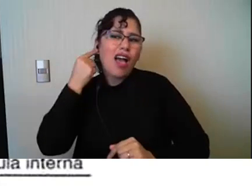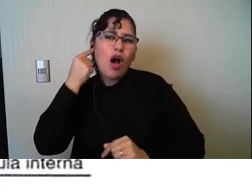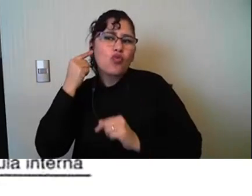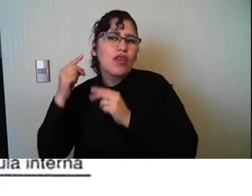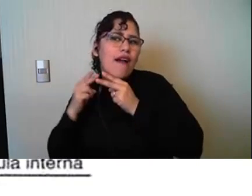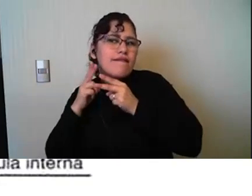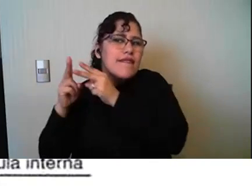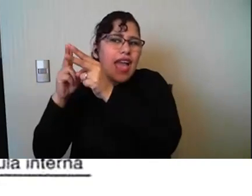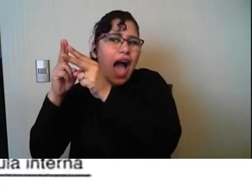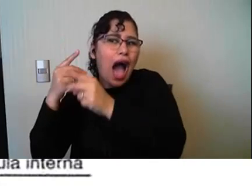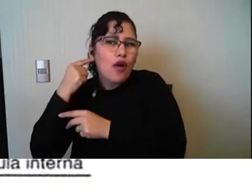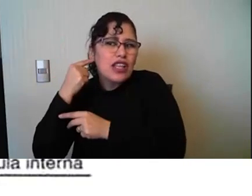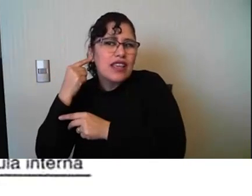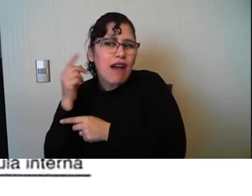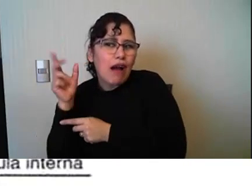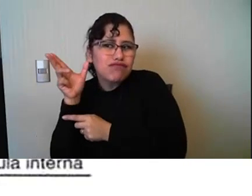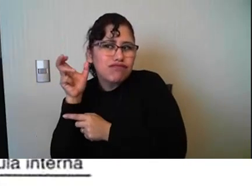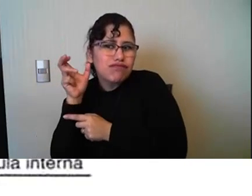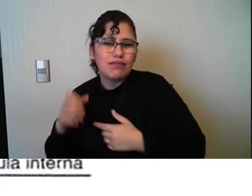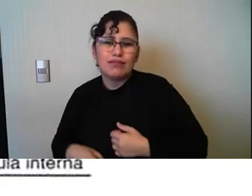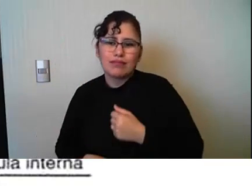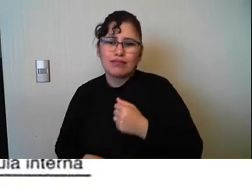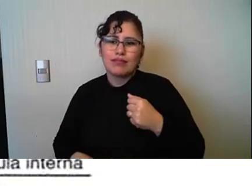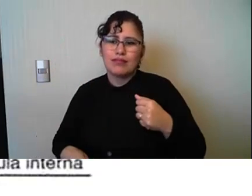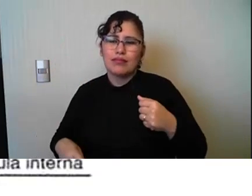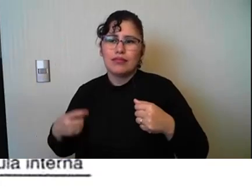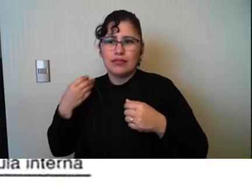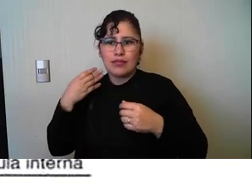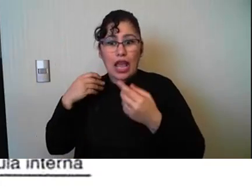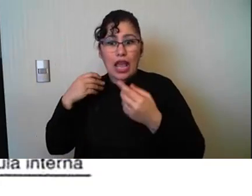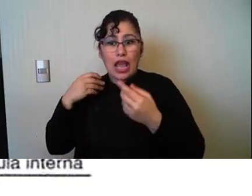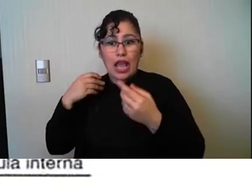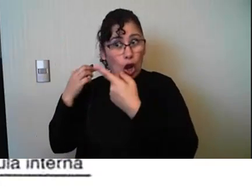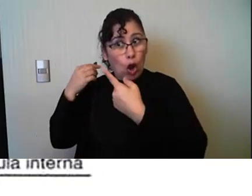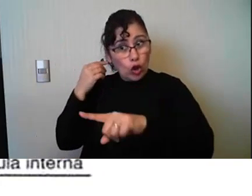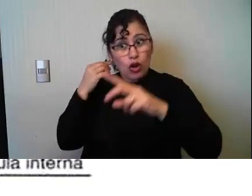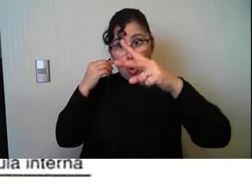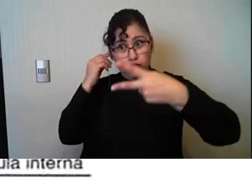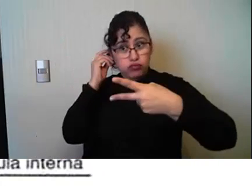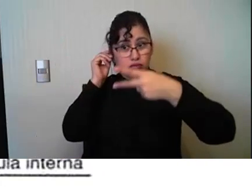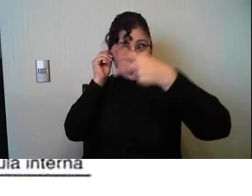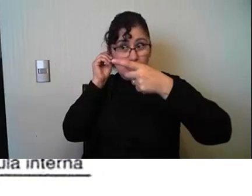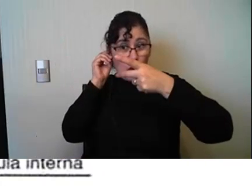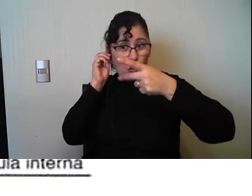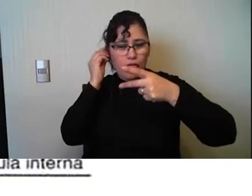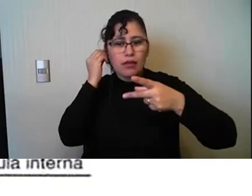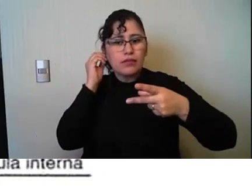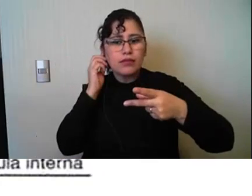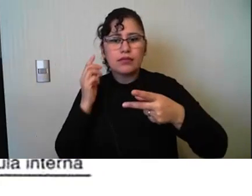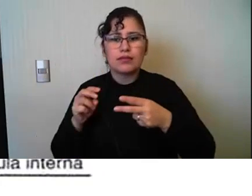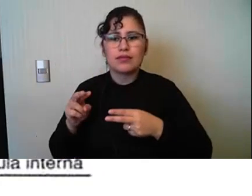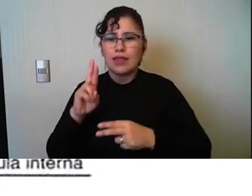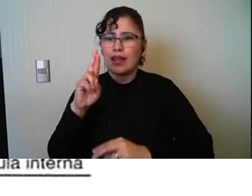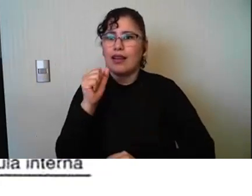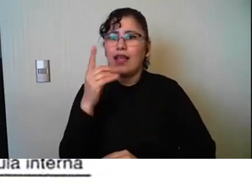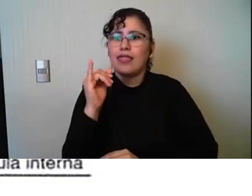como radiaciones auditivas. Y por el brazo retrolenticular pasan las radiaciones ópticas, parte de la